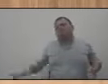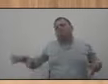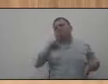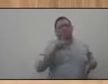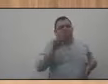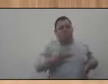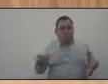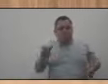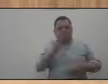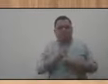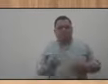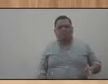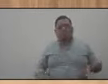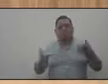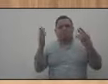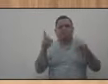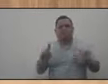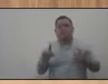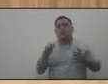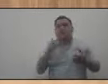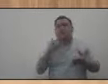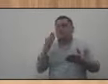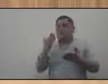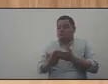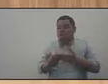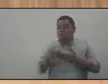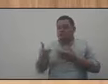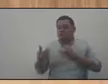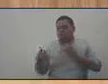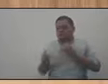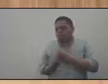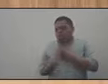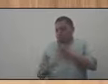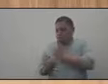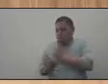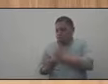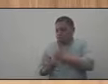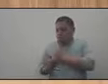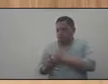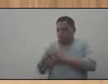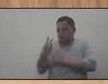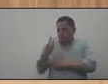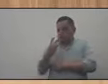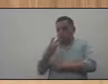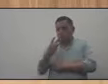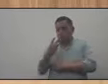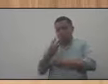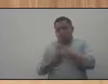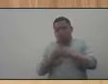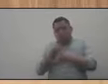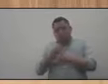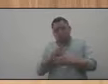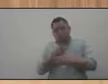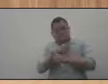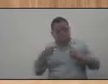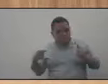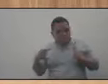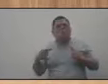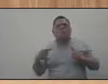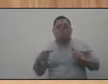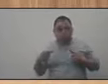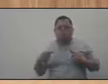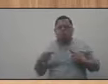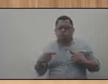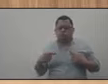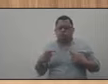saludar, enaltecer y agradecer el apoyo que siempre durante estos 3 años y medio que llevamos de su gobierno hemos tenido,